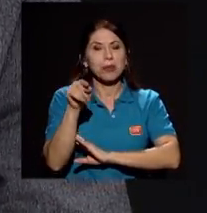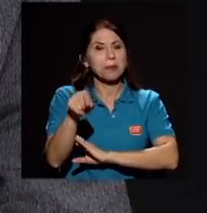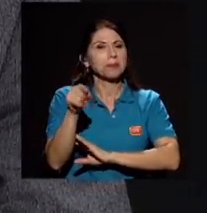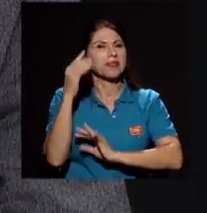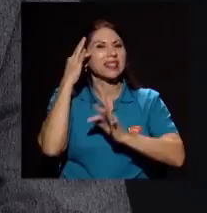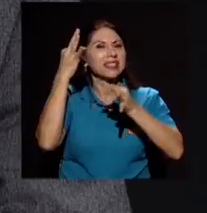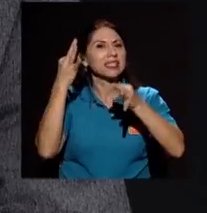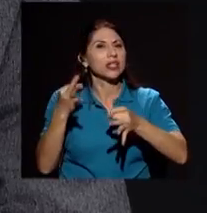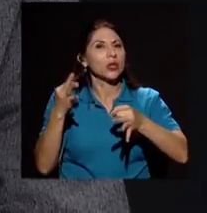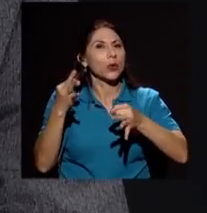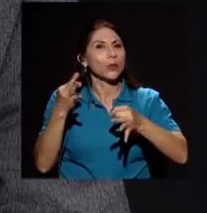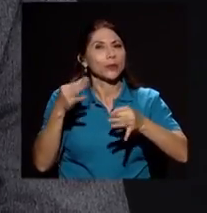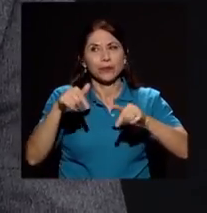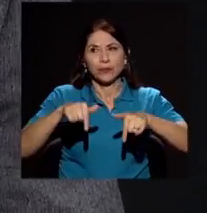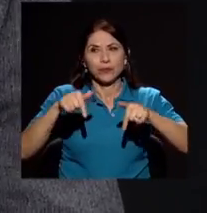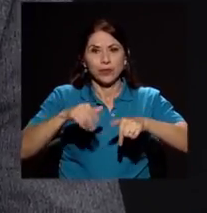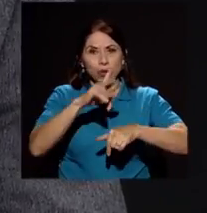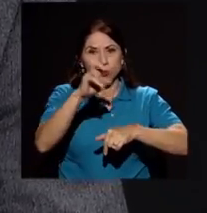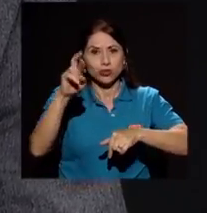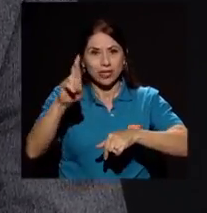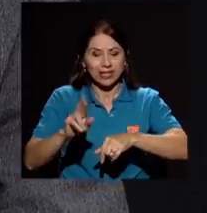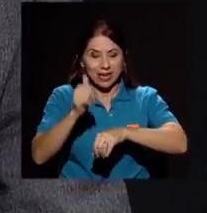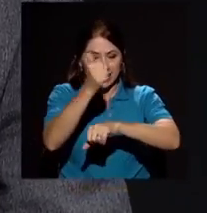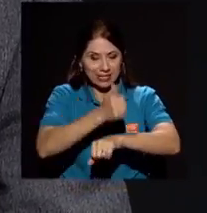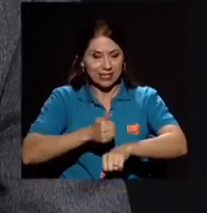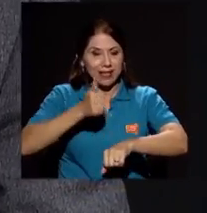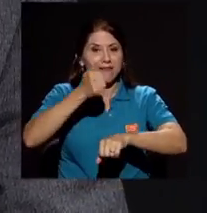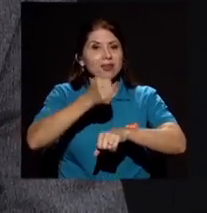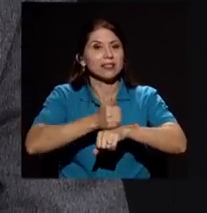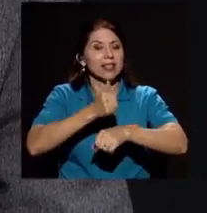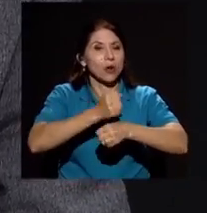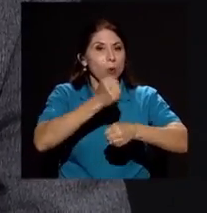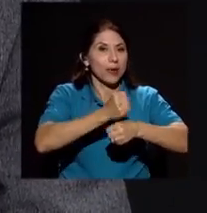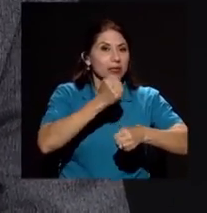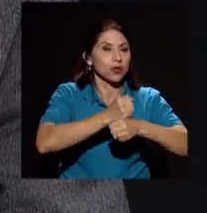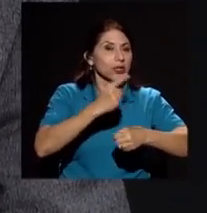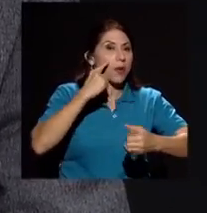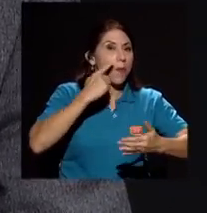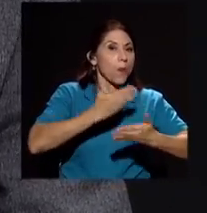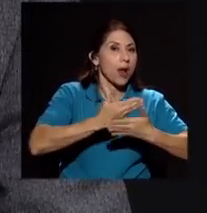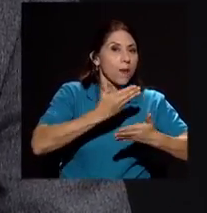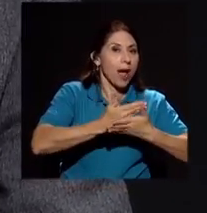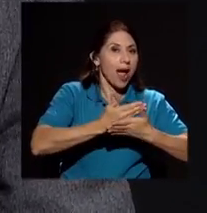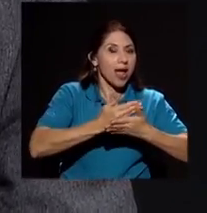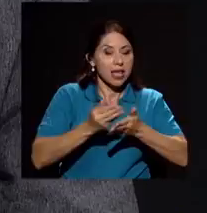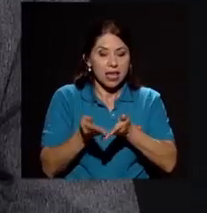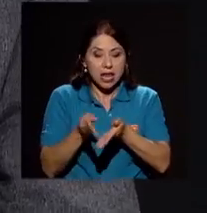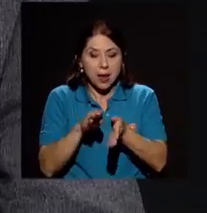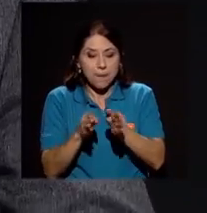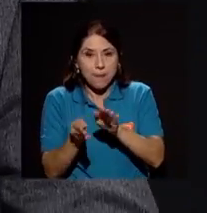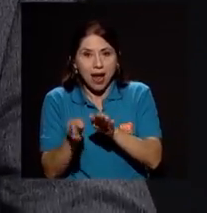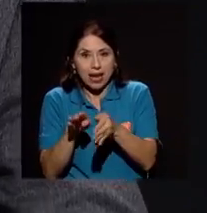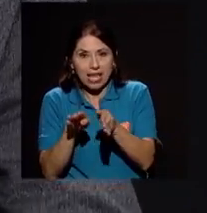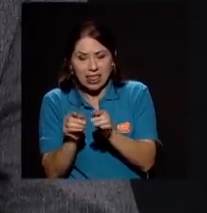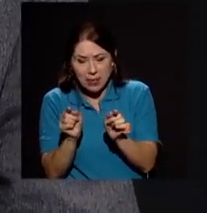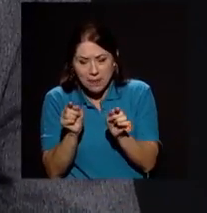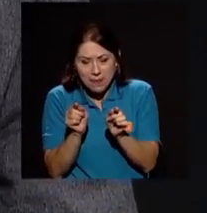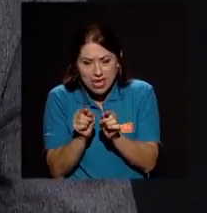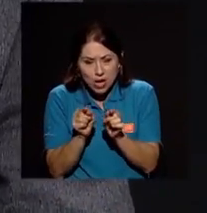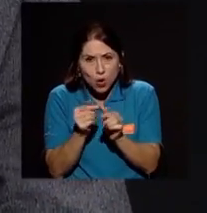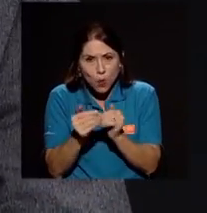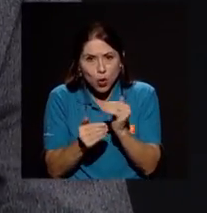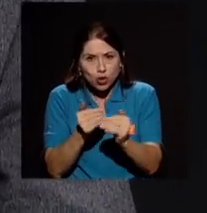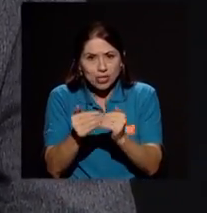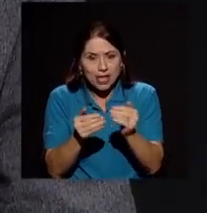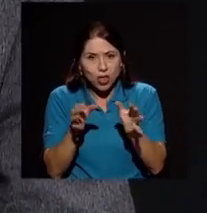establecer en costa rica operaciones de prueba y empaque de microprocesadores precisamente